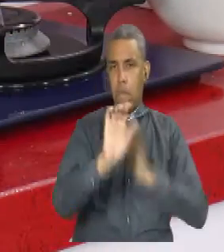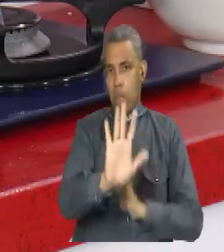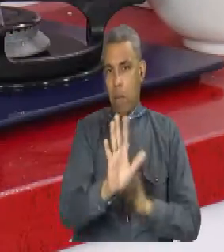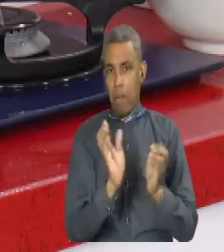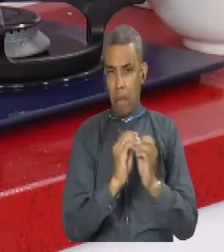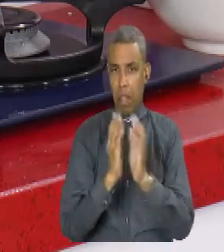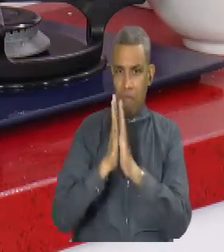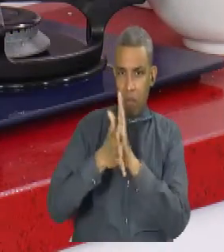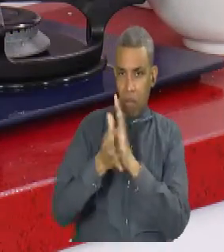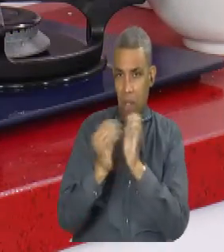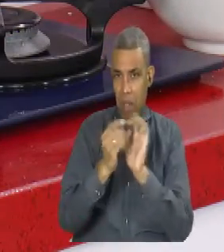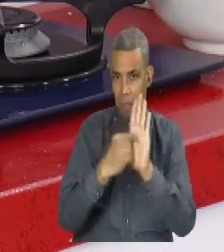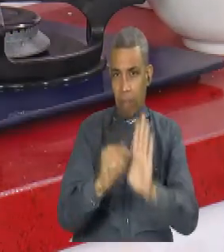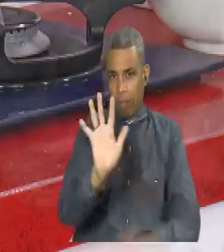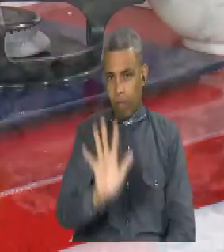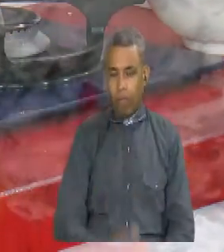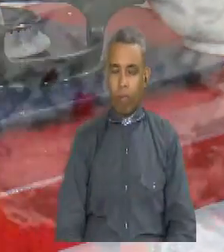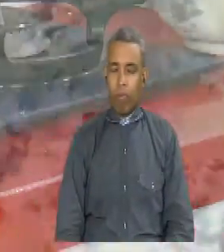nuestra receta.